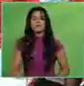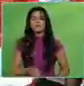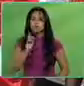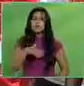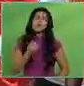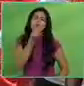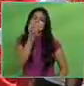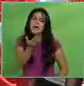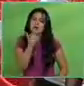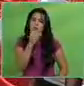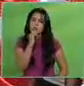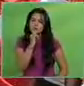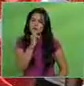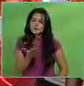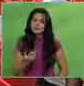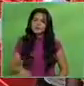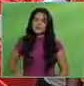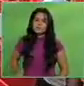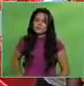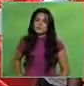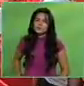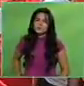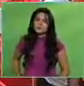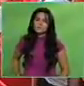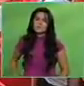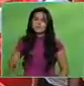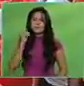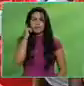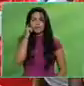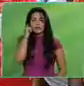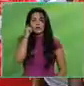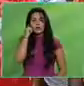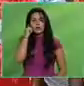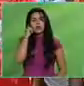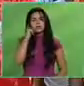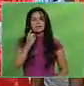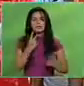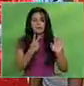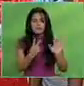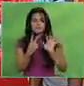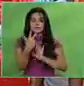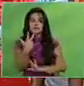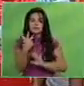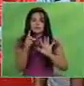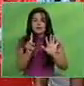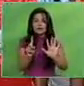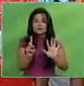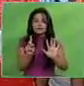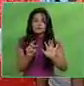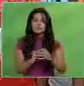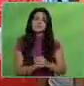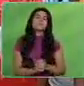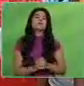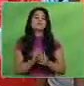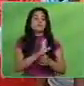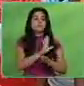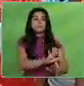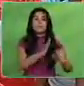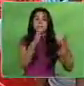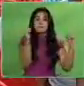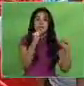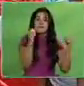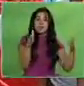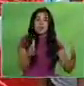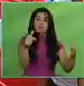detallar. Fíjate, esto que está aquí en estas 736 de Mérida,